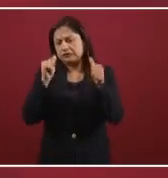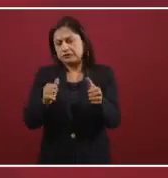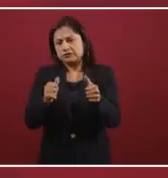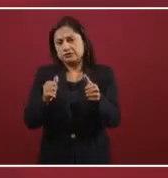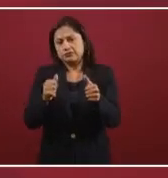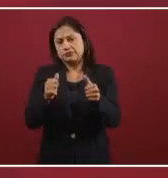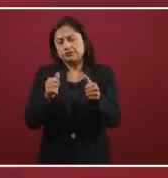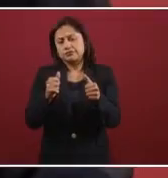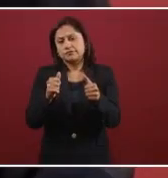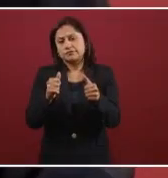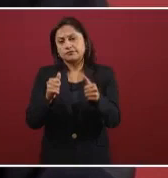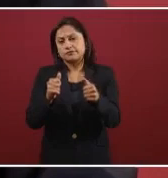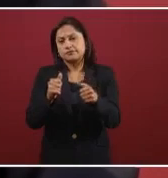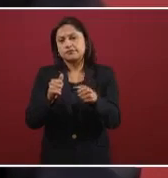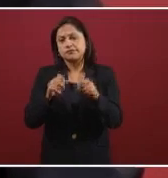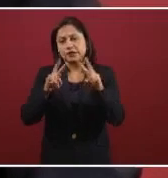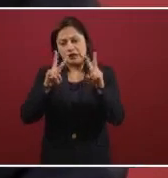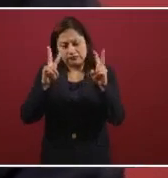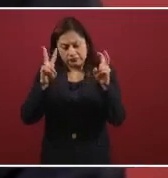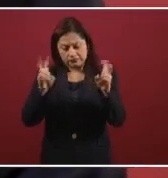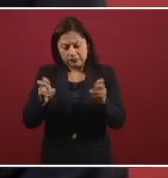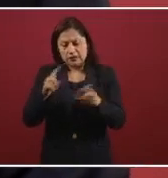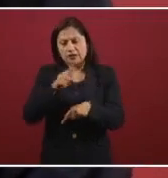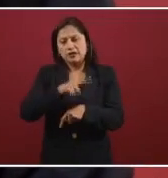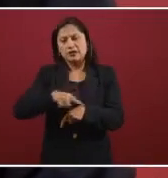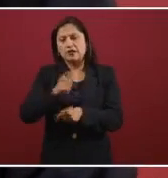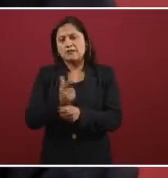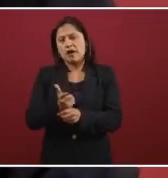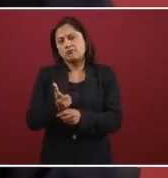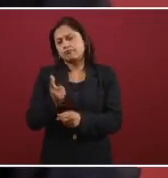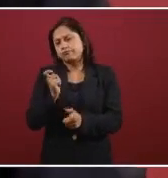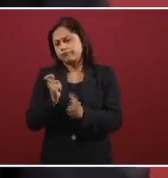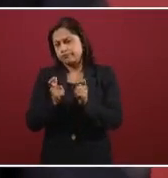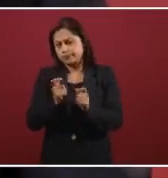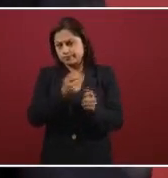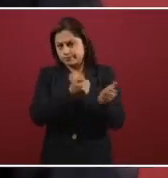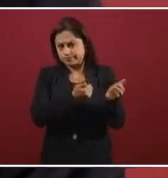contrarrestar la introducción de armas